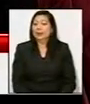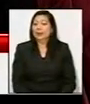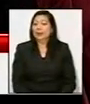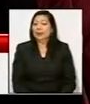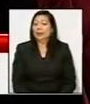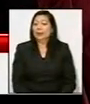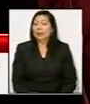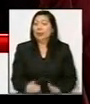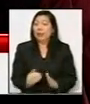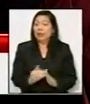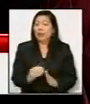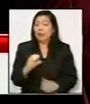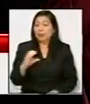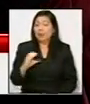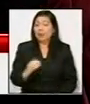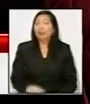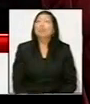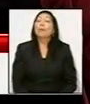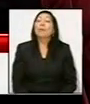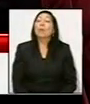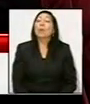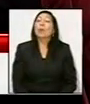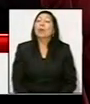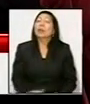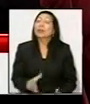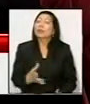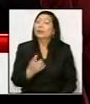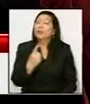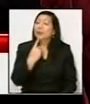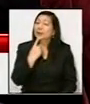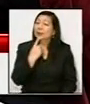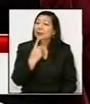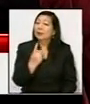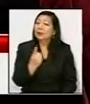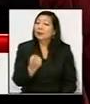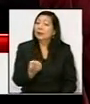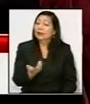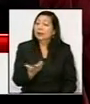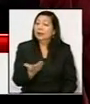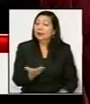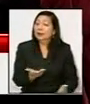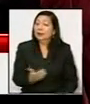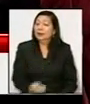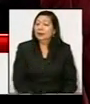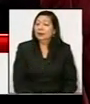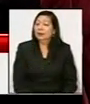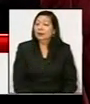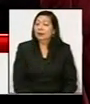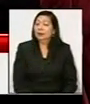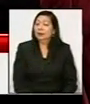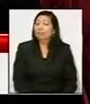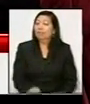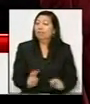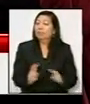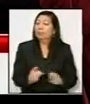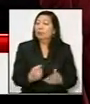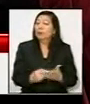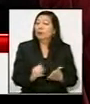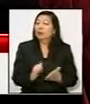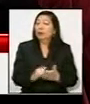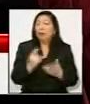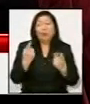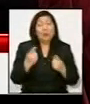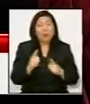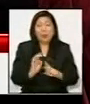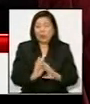el artículo 100 presidente quiero quiero hacer una una observación porque estoy en desacuerdo